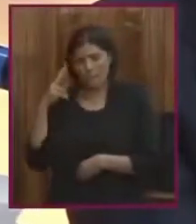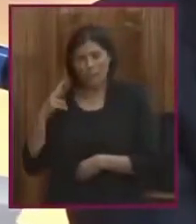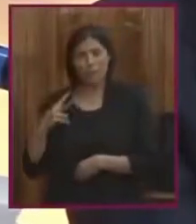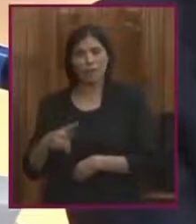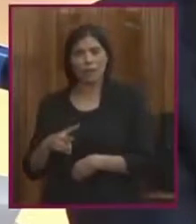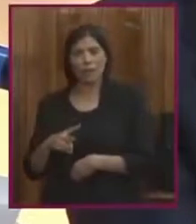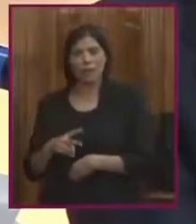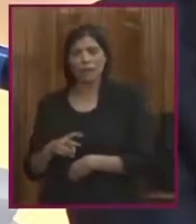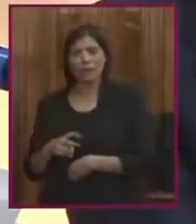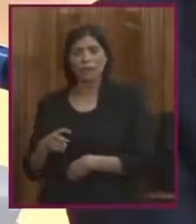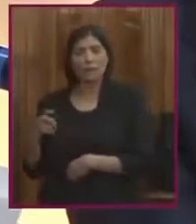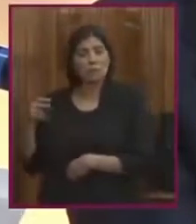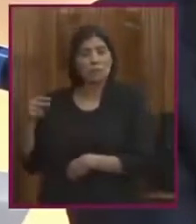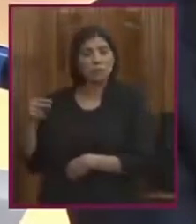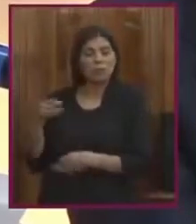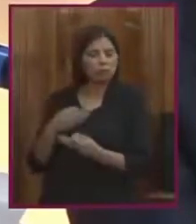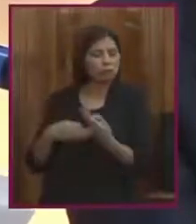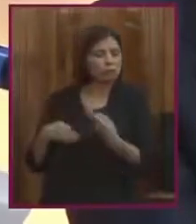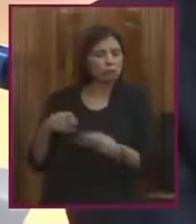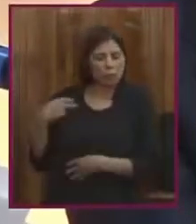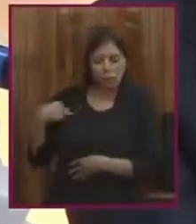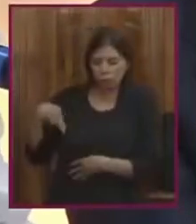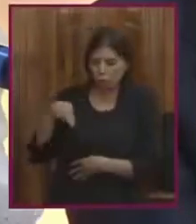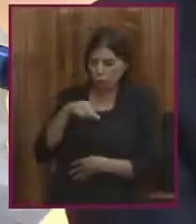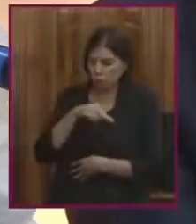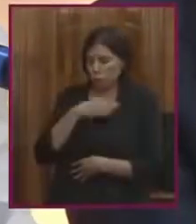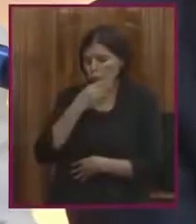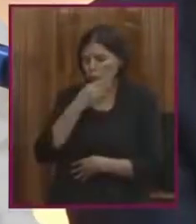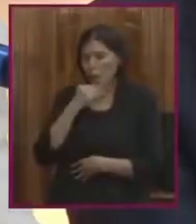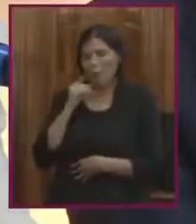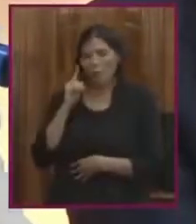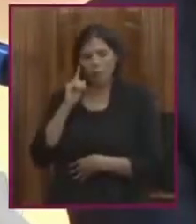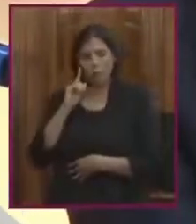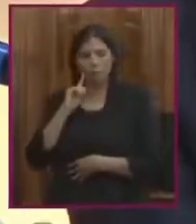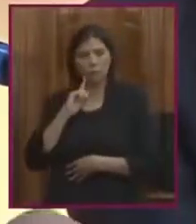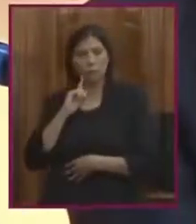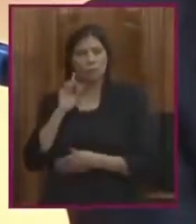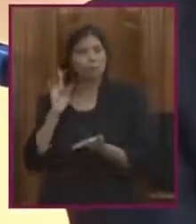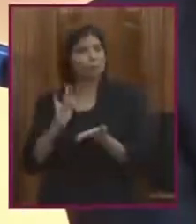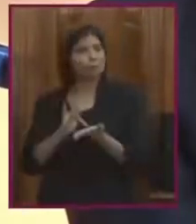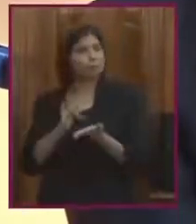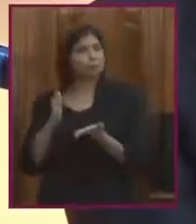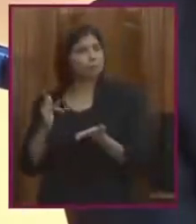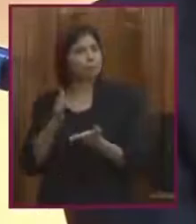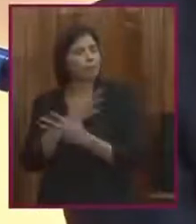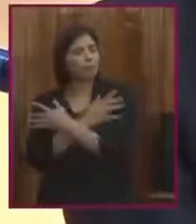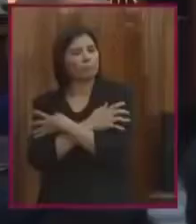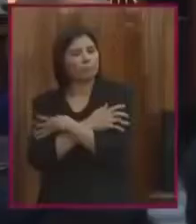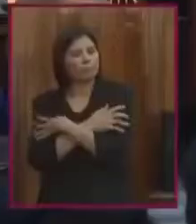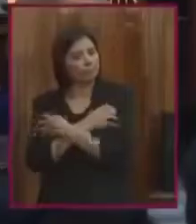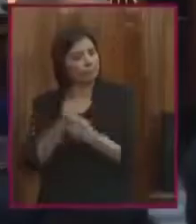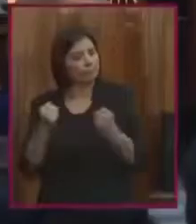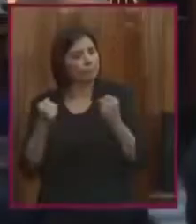todos, nosotras y nosotros. Muchísimas gracias. Un abrazo muy fuerte.